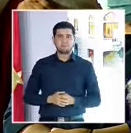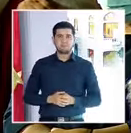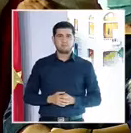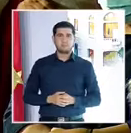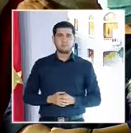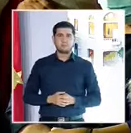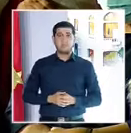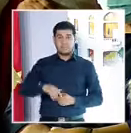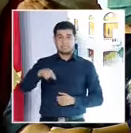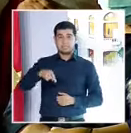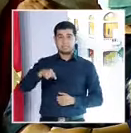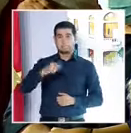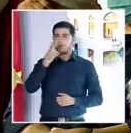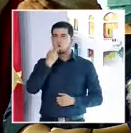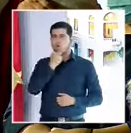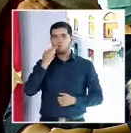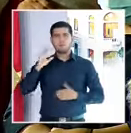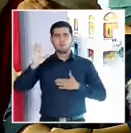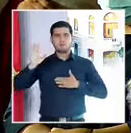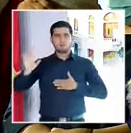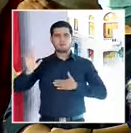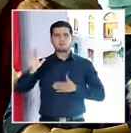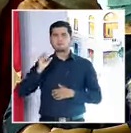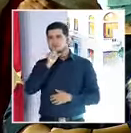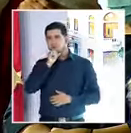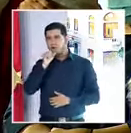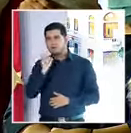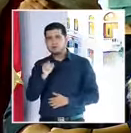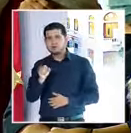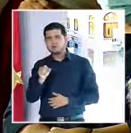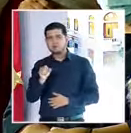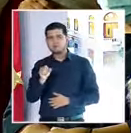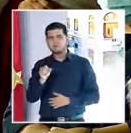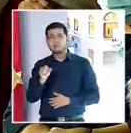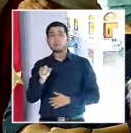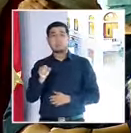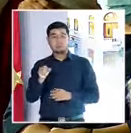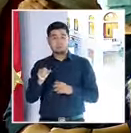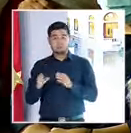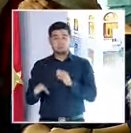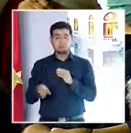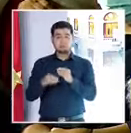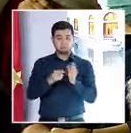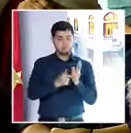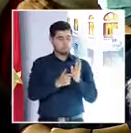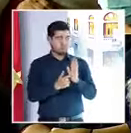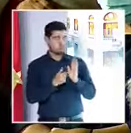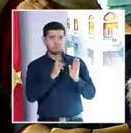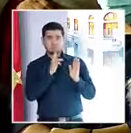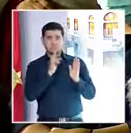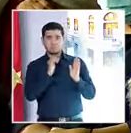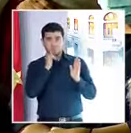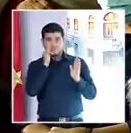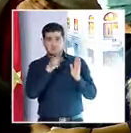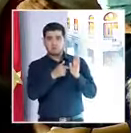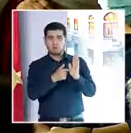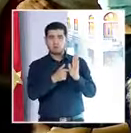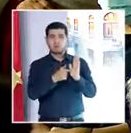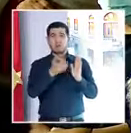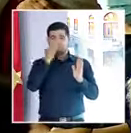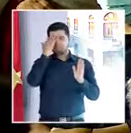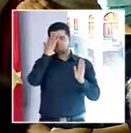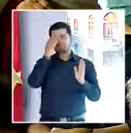Nuestro compromiso con la población adulto mayor, que además de haber presentado estos resultados, en los